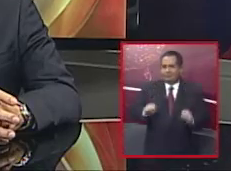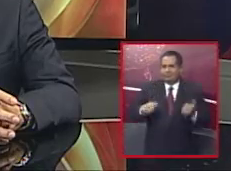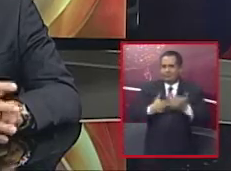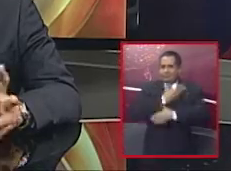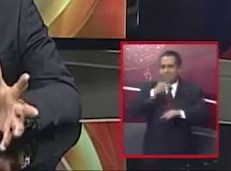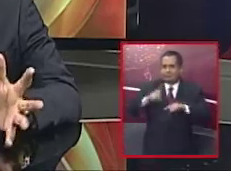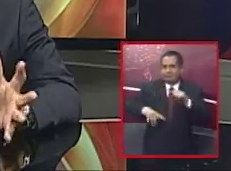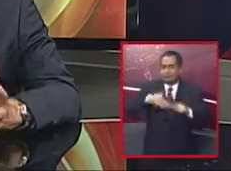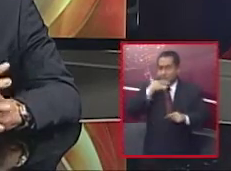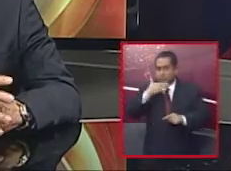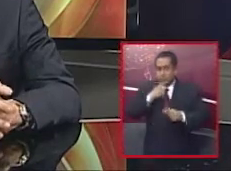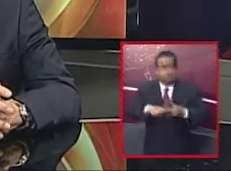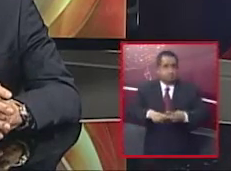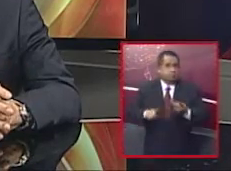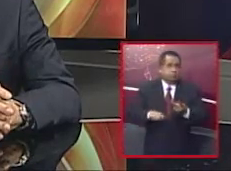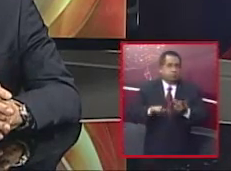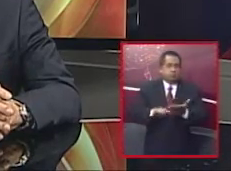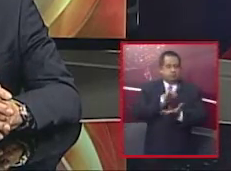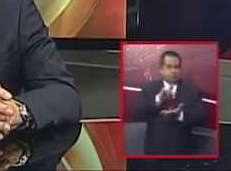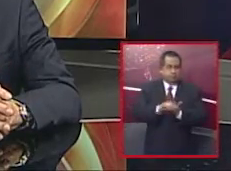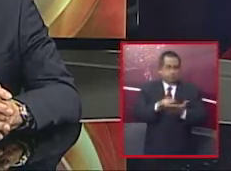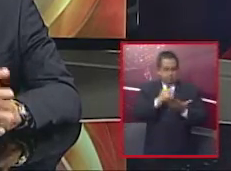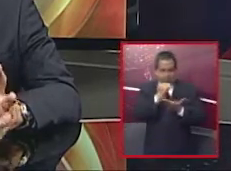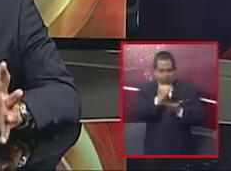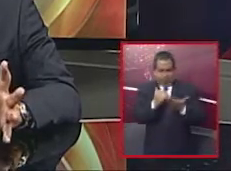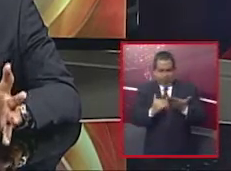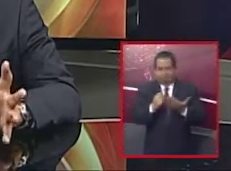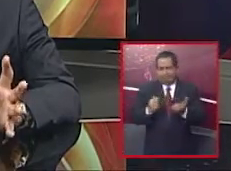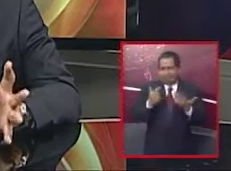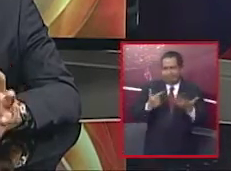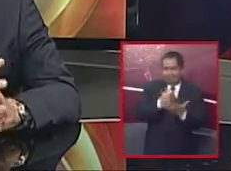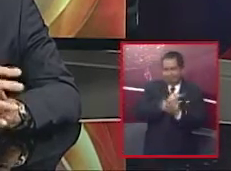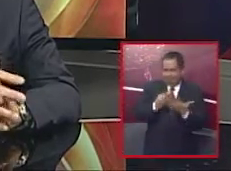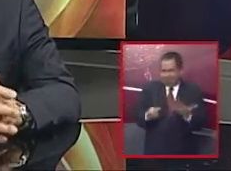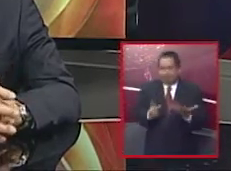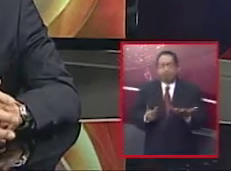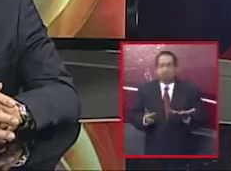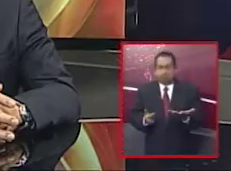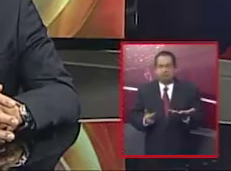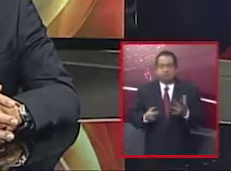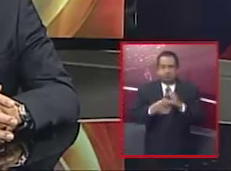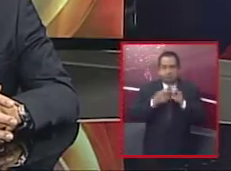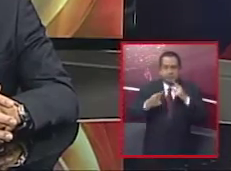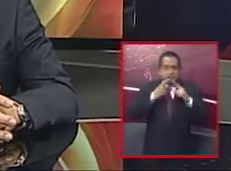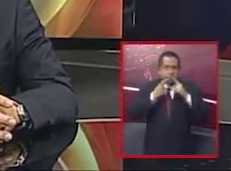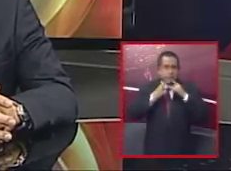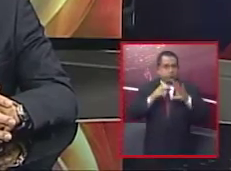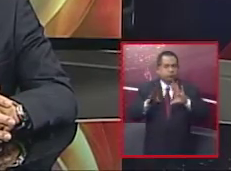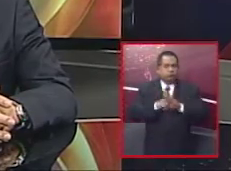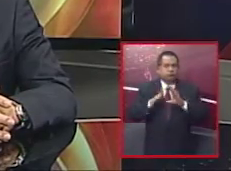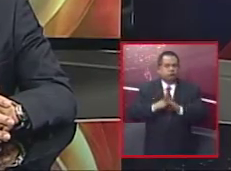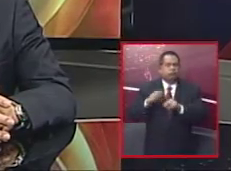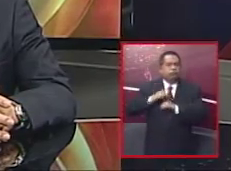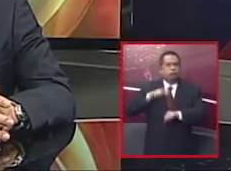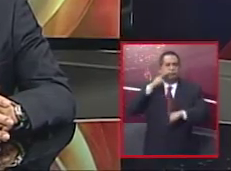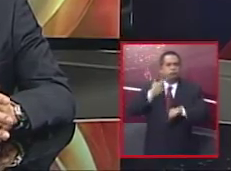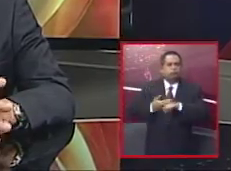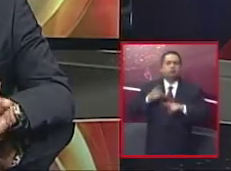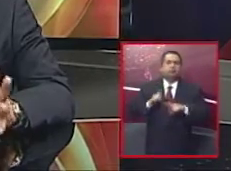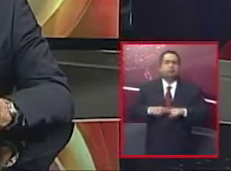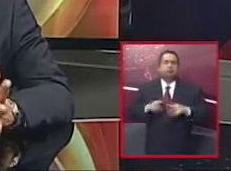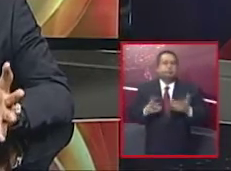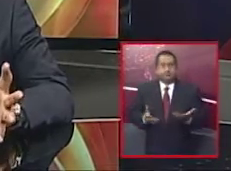Anticorrupción, las leyes correspondientes al mismo, que fueron asumidas